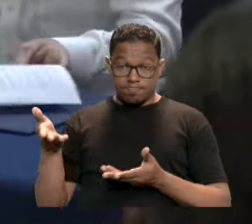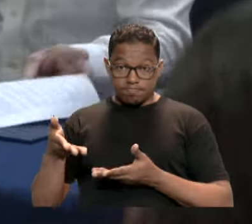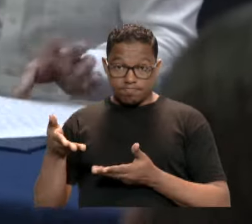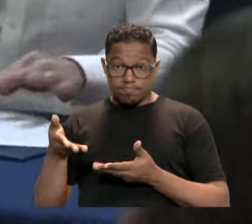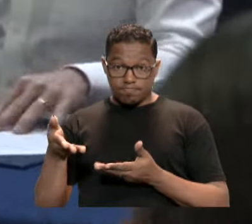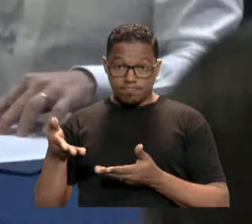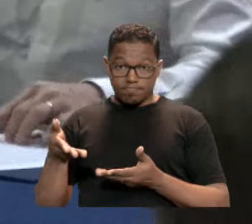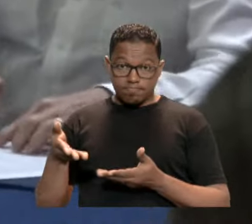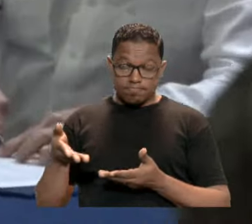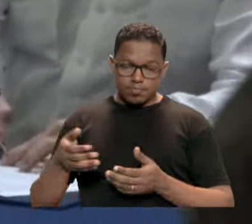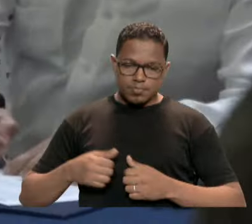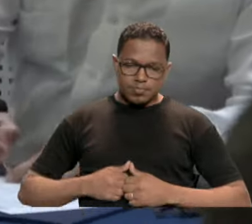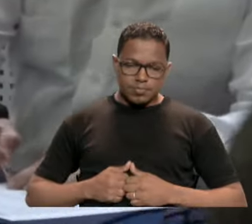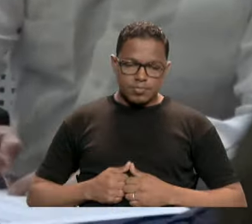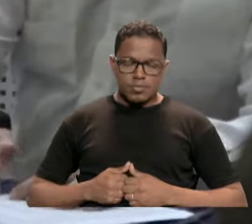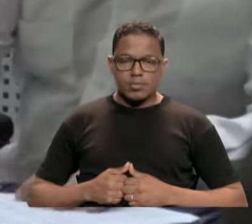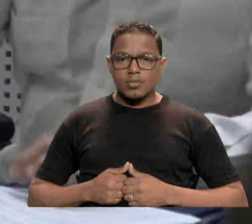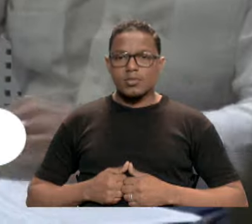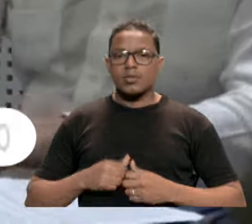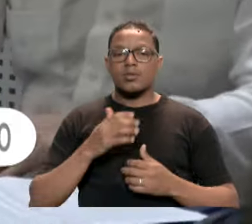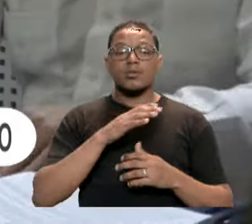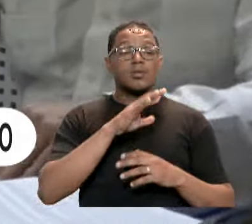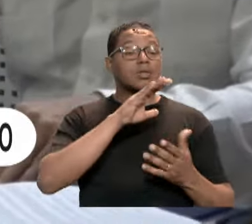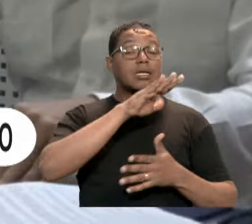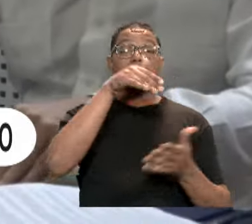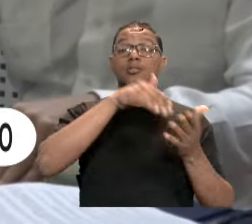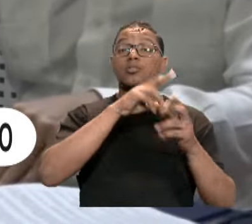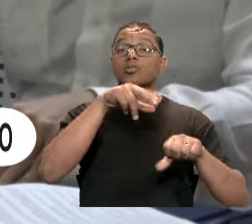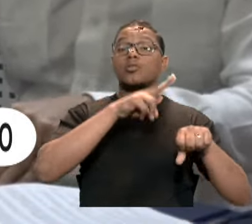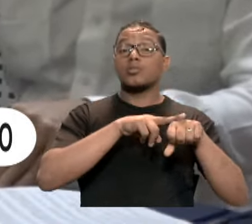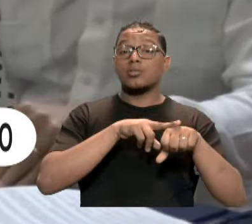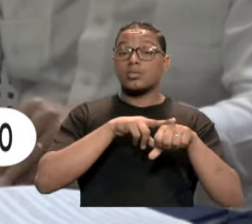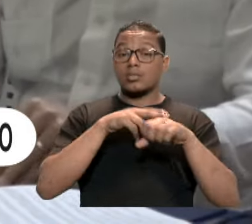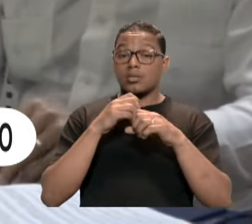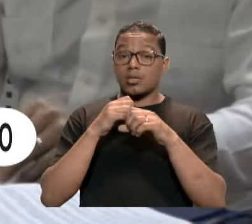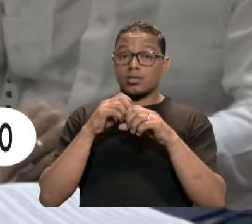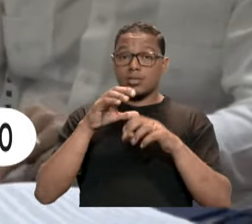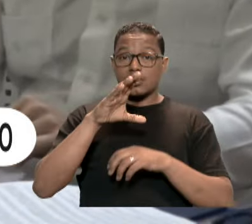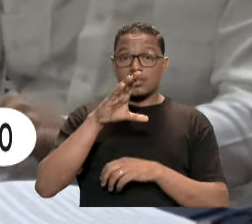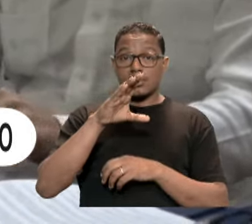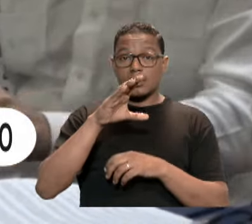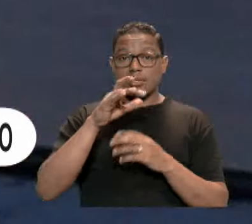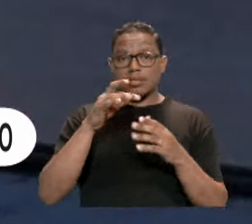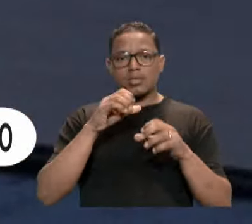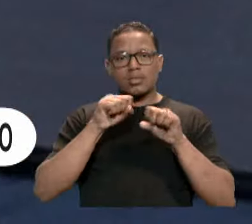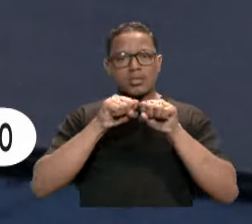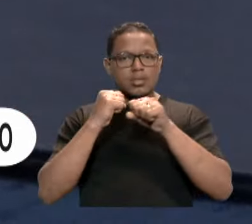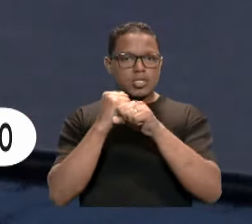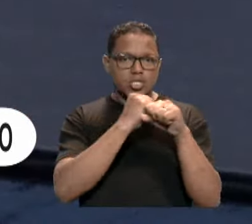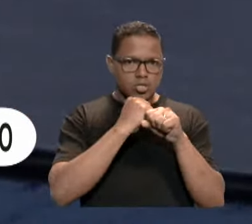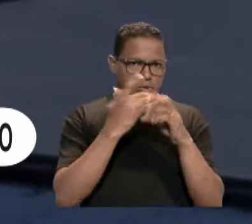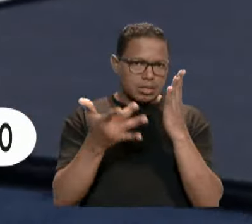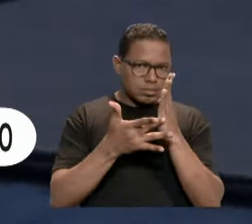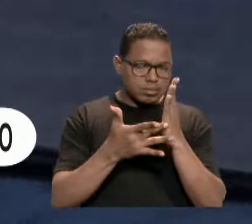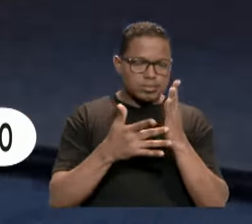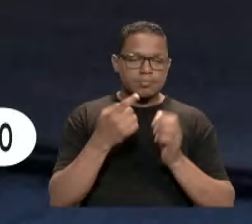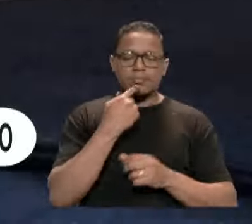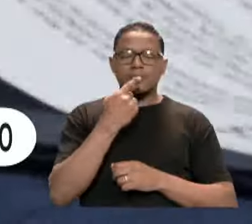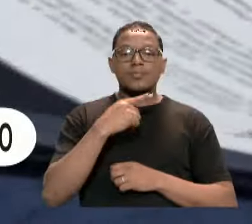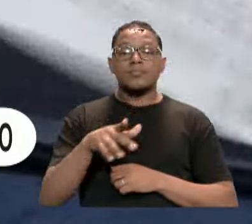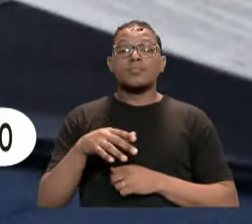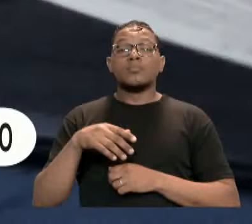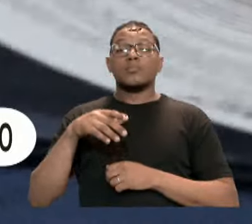esta CRTV y el Centro Nacional de Ciberseguridad firmaron un acuerdo de cooperación interinstitucional.